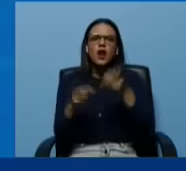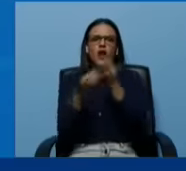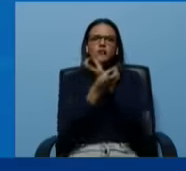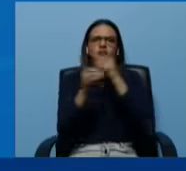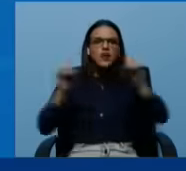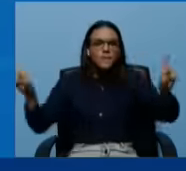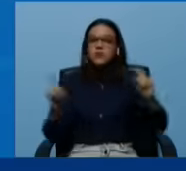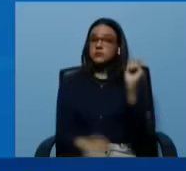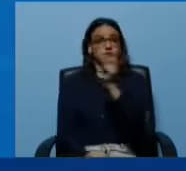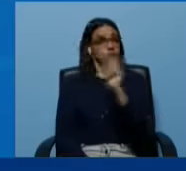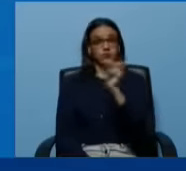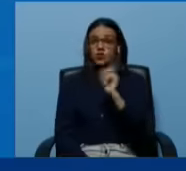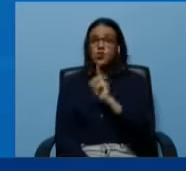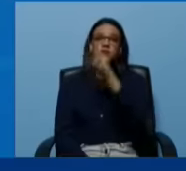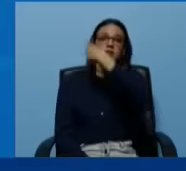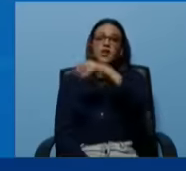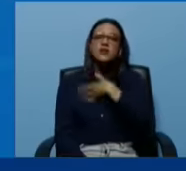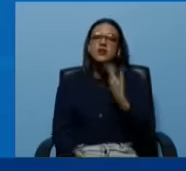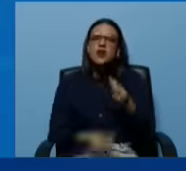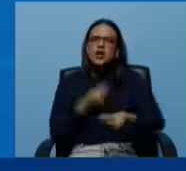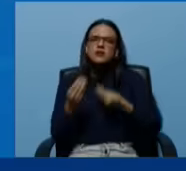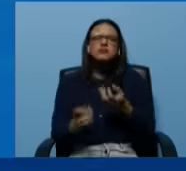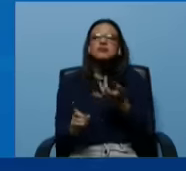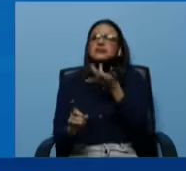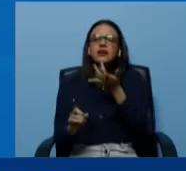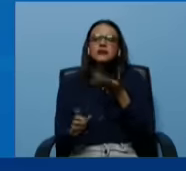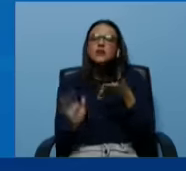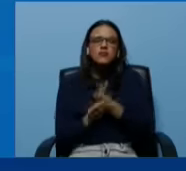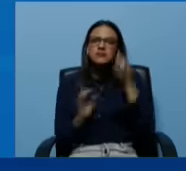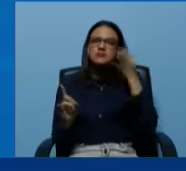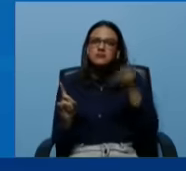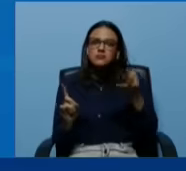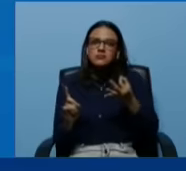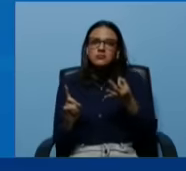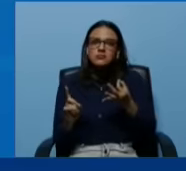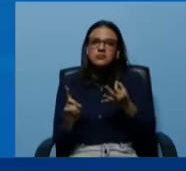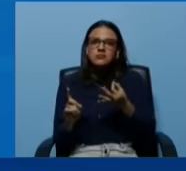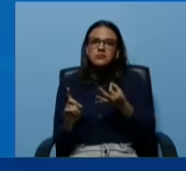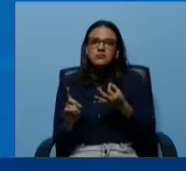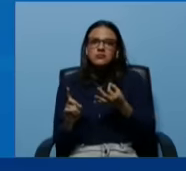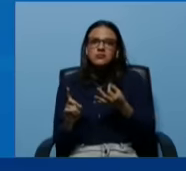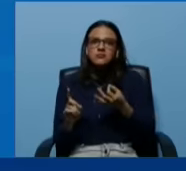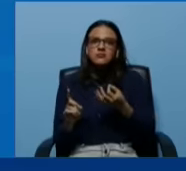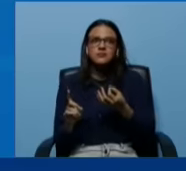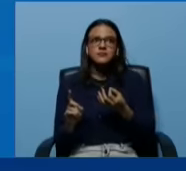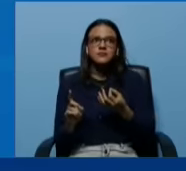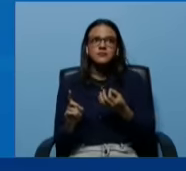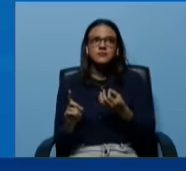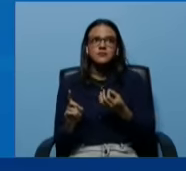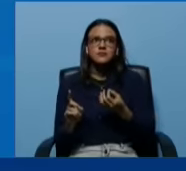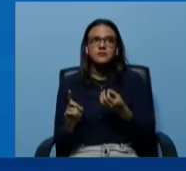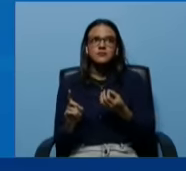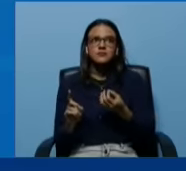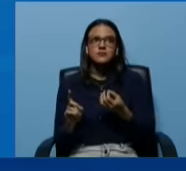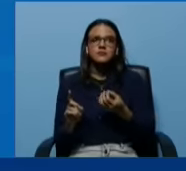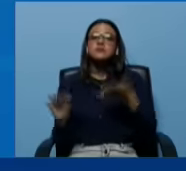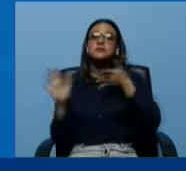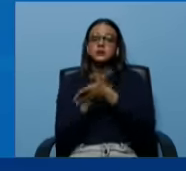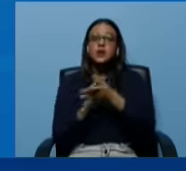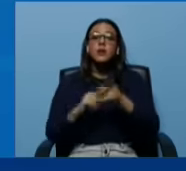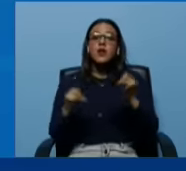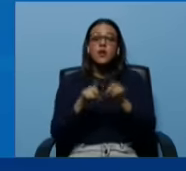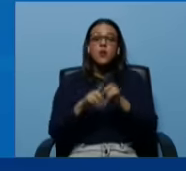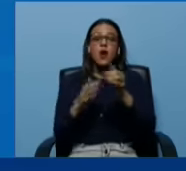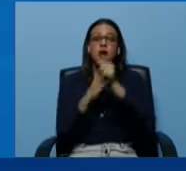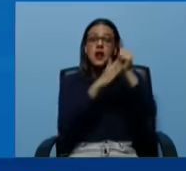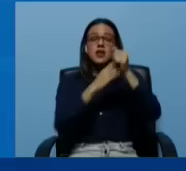trata sencillamente de la existencia de liderazgos políticos